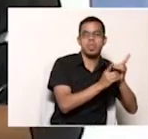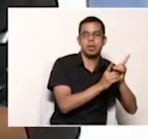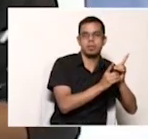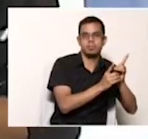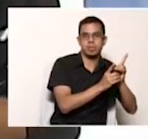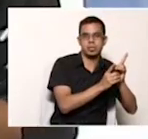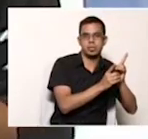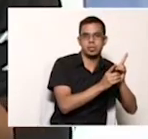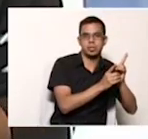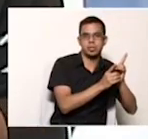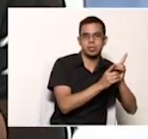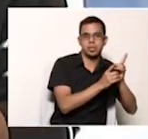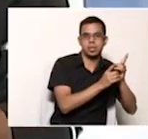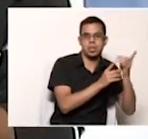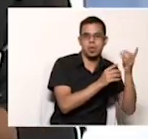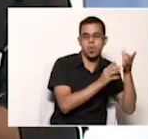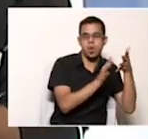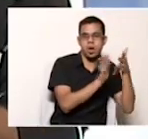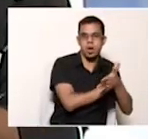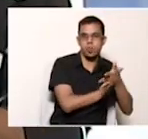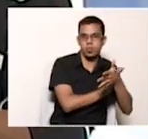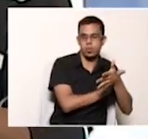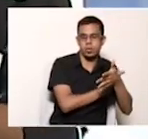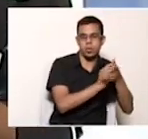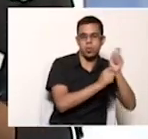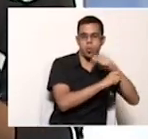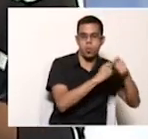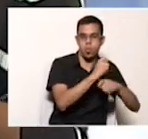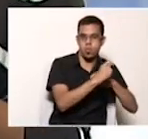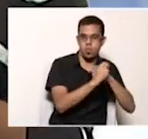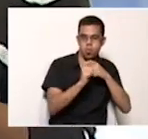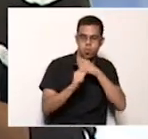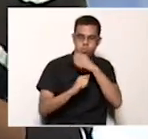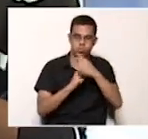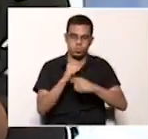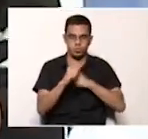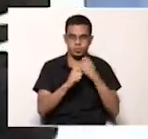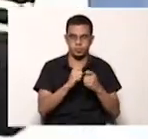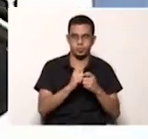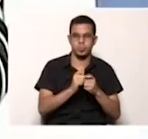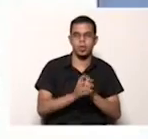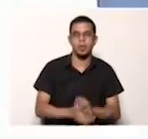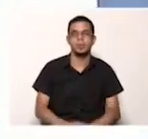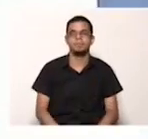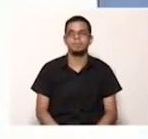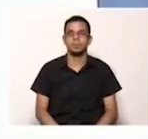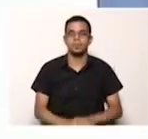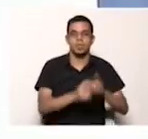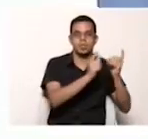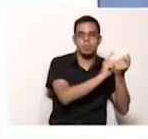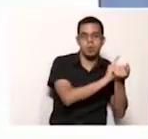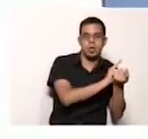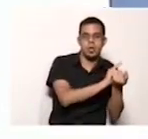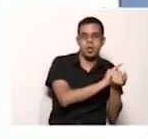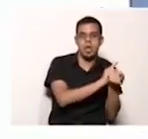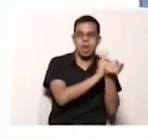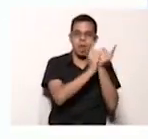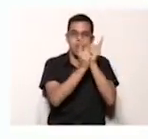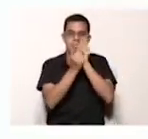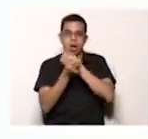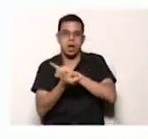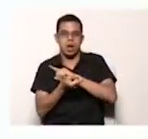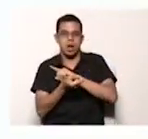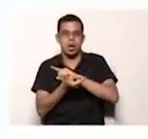biológico, ¿ok? La biología entiende el calor como el proceso el traspaso de una energía a otra,